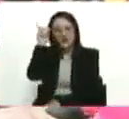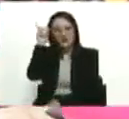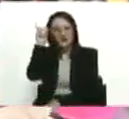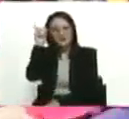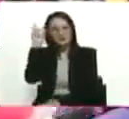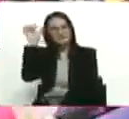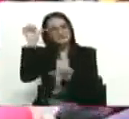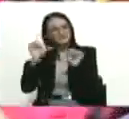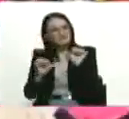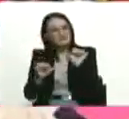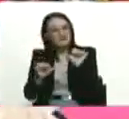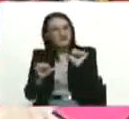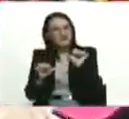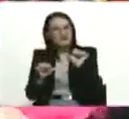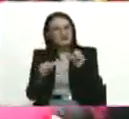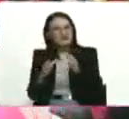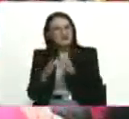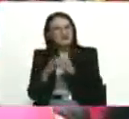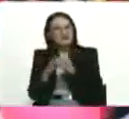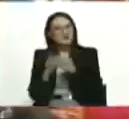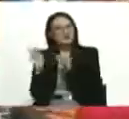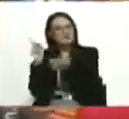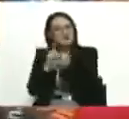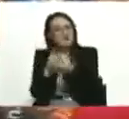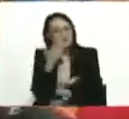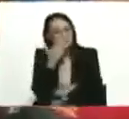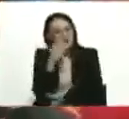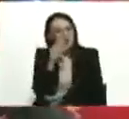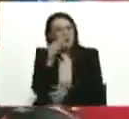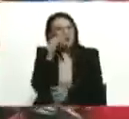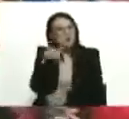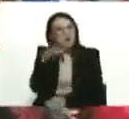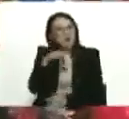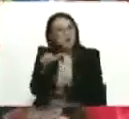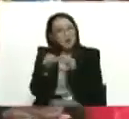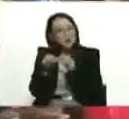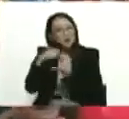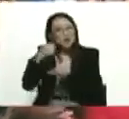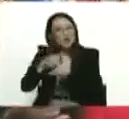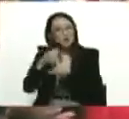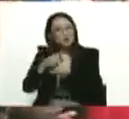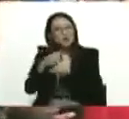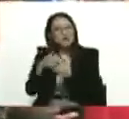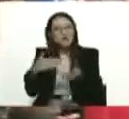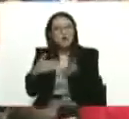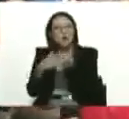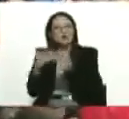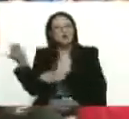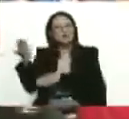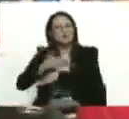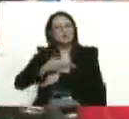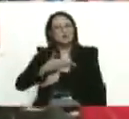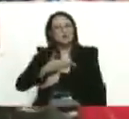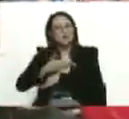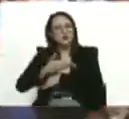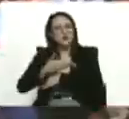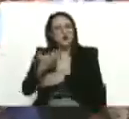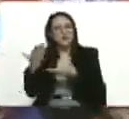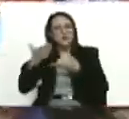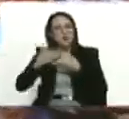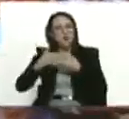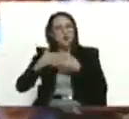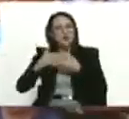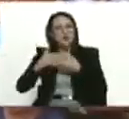Cabello, quien exhortó al pueblo a continuar luchando en contra de las sanciones y el